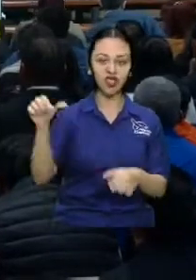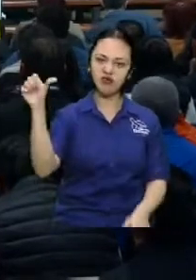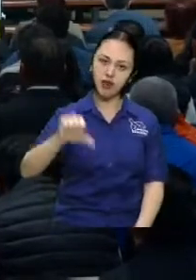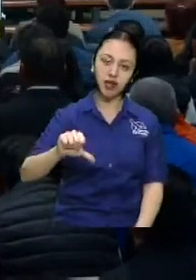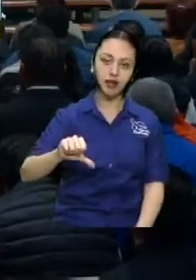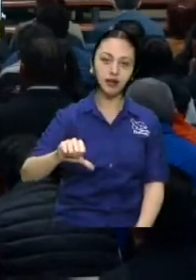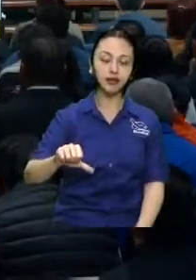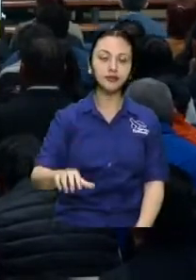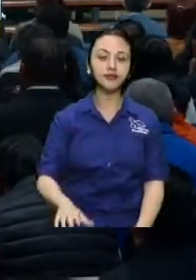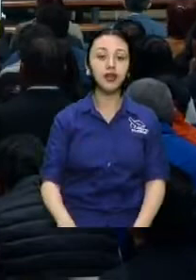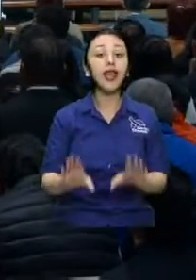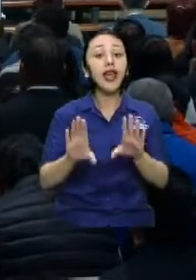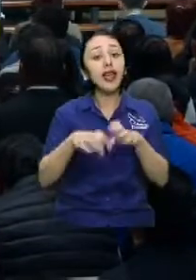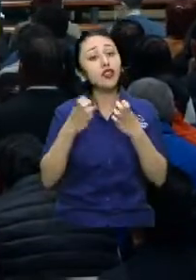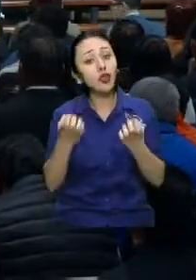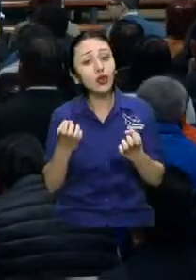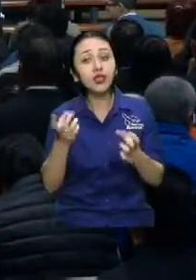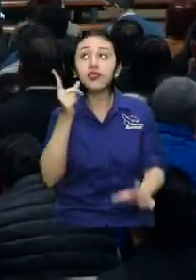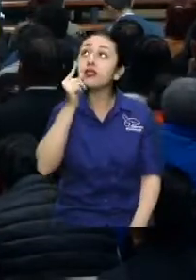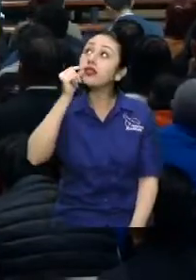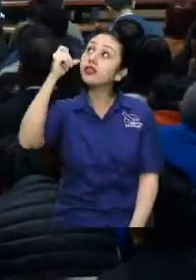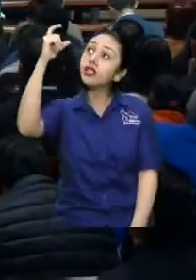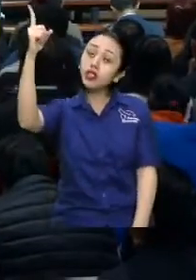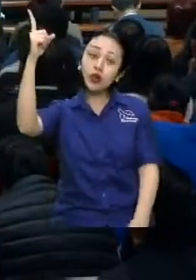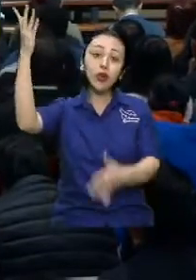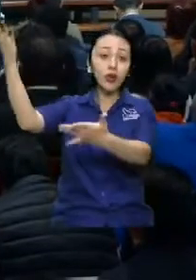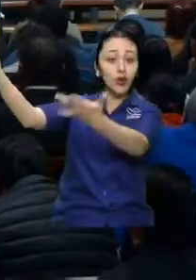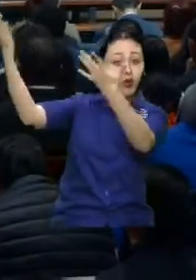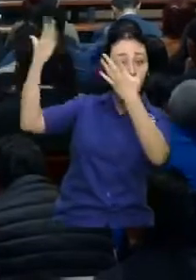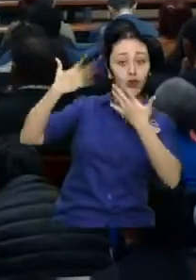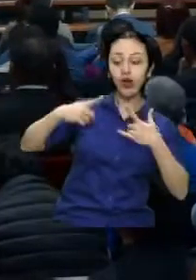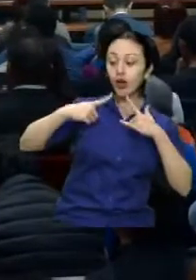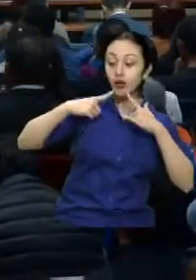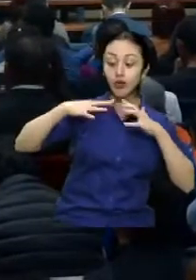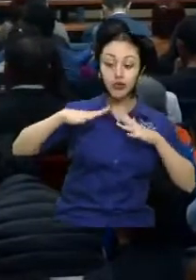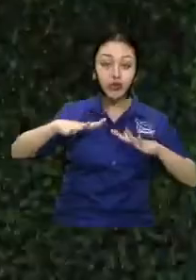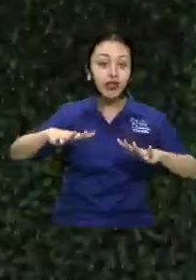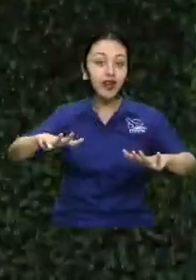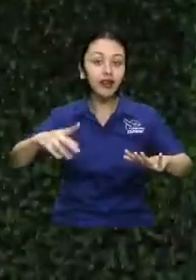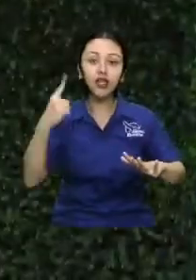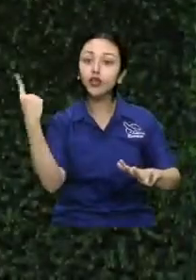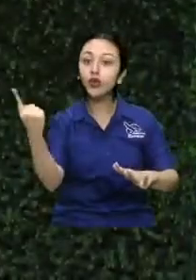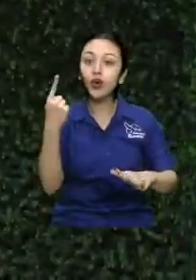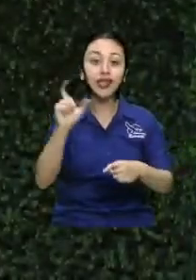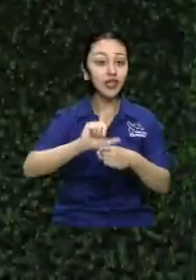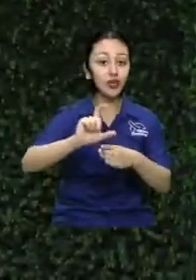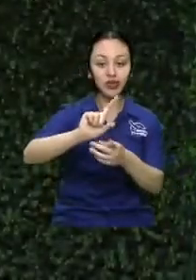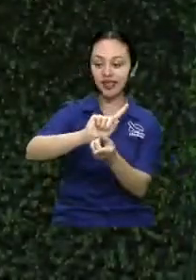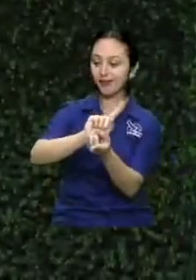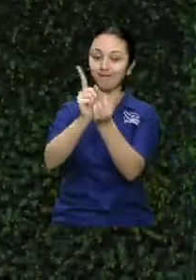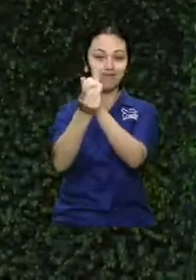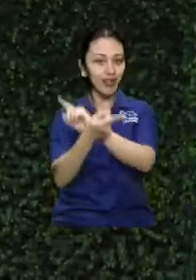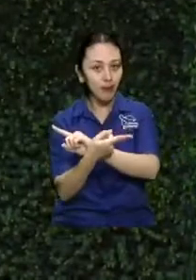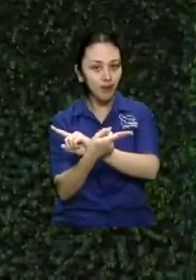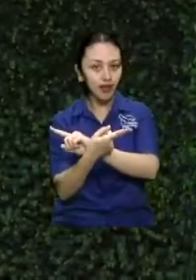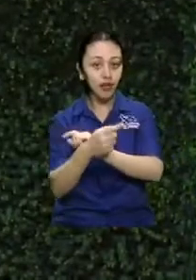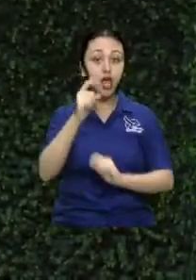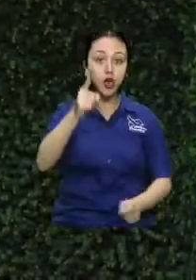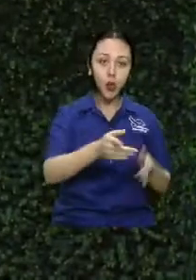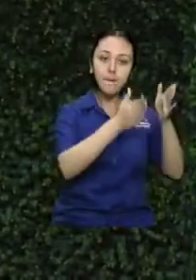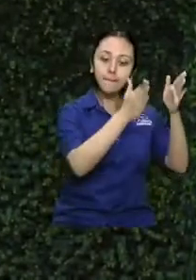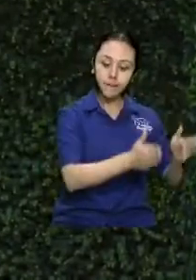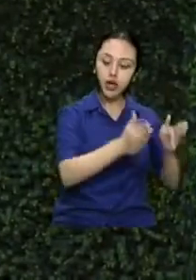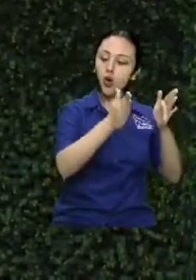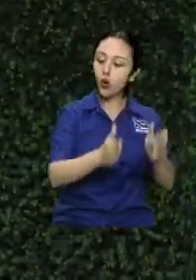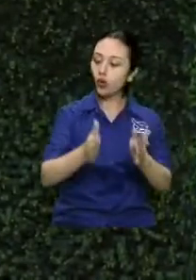¿viste? Entonces viene el Señor y nos empieza a rociar con su sangre y empieza a cambiar todo. Entonces, a través de un proceso que